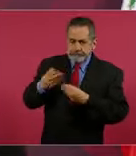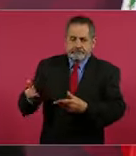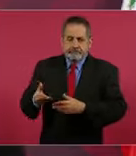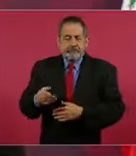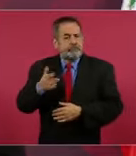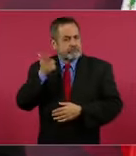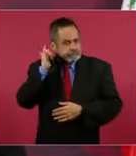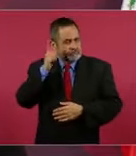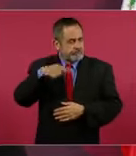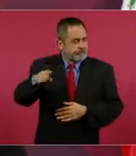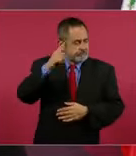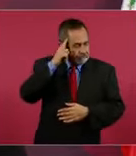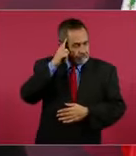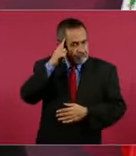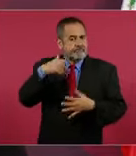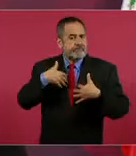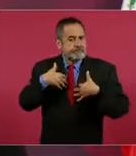comprendan.